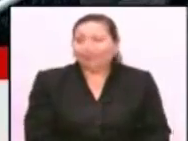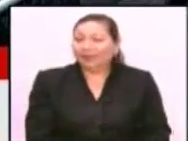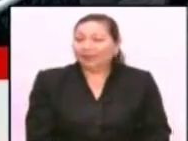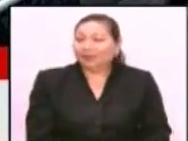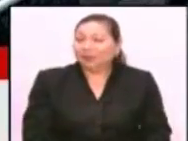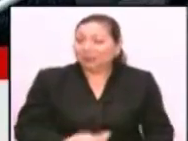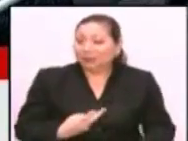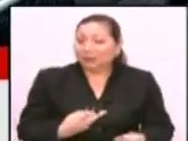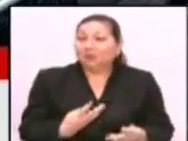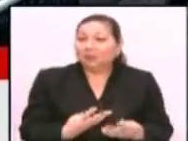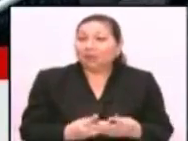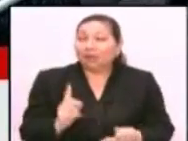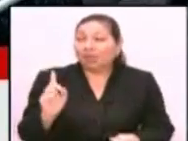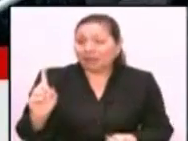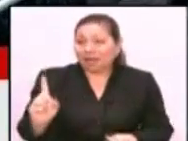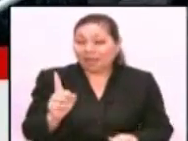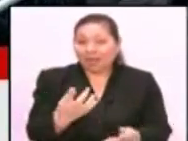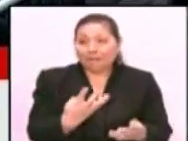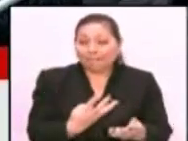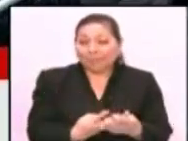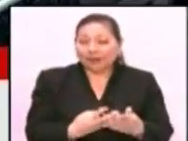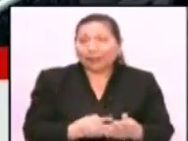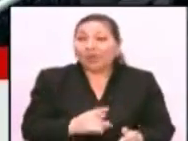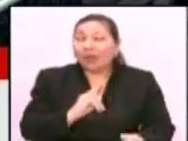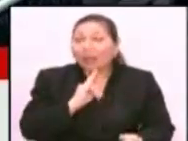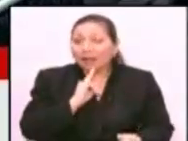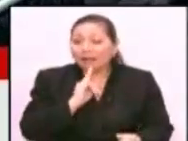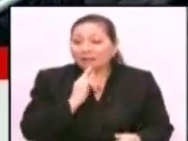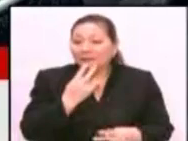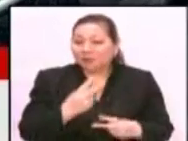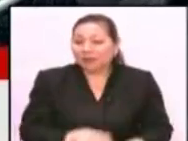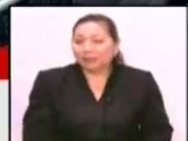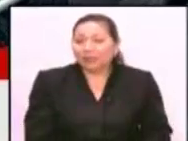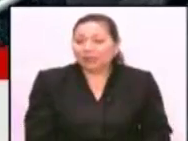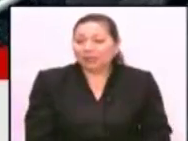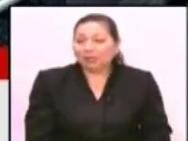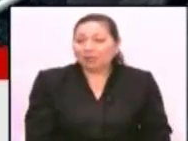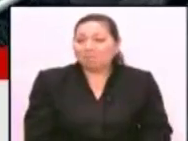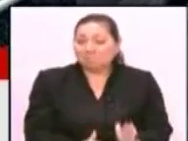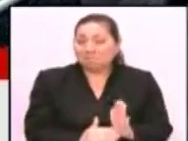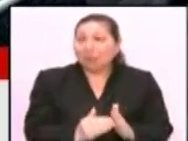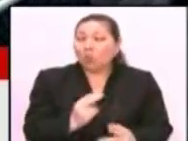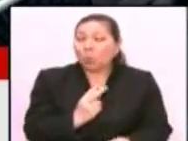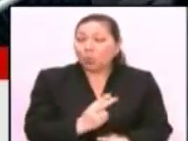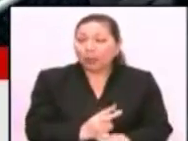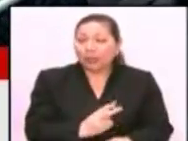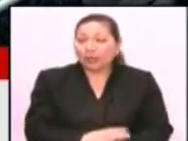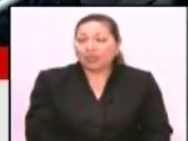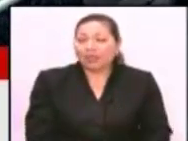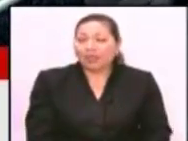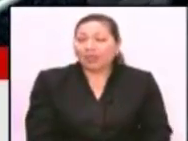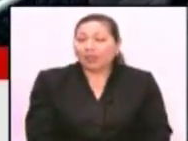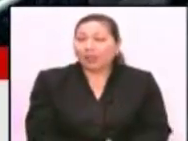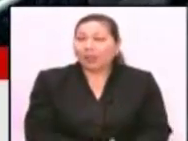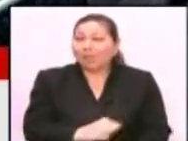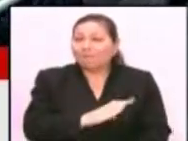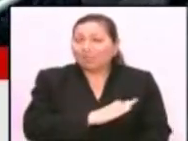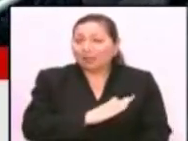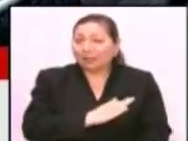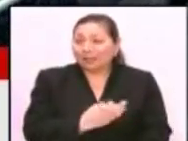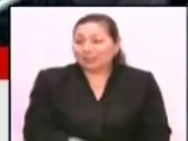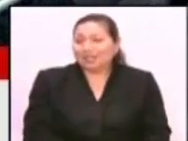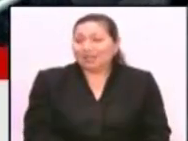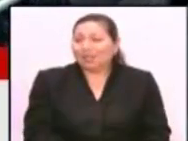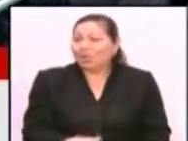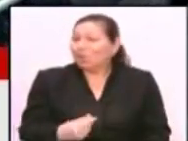He visitado cada penal. En los Estados Unidos he visitado cárceles de máxima seguridad con los fiscales, regímenes